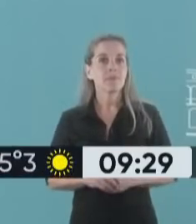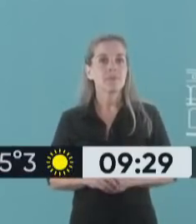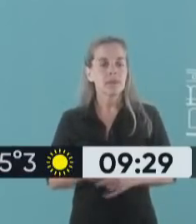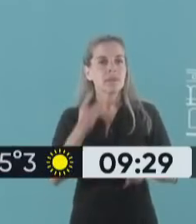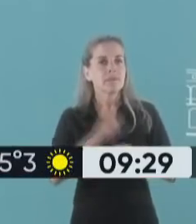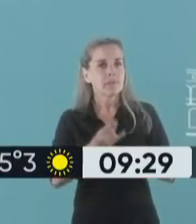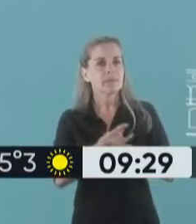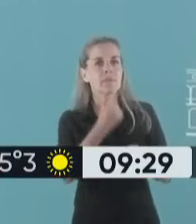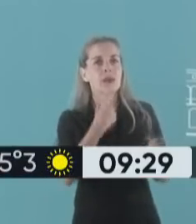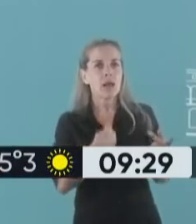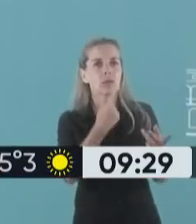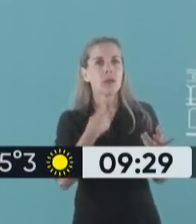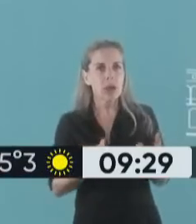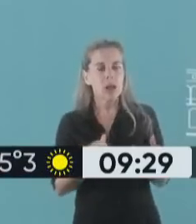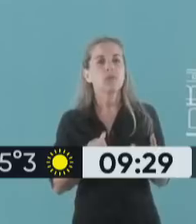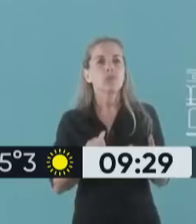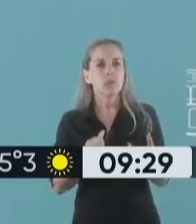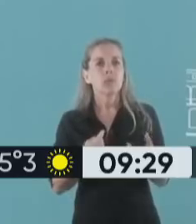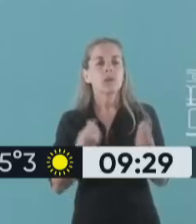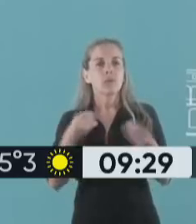Siempre preguntan por la interna.